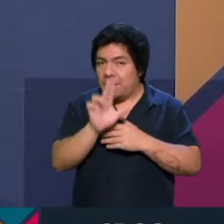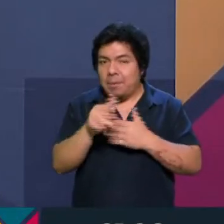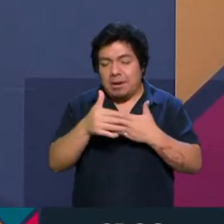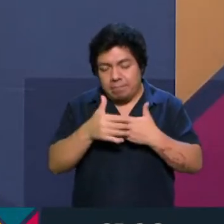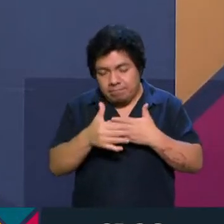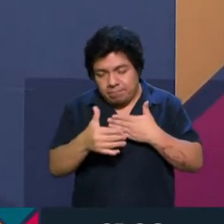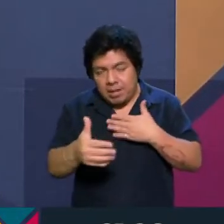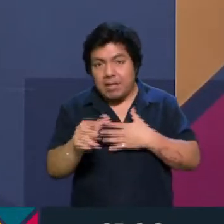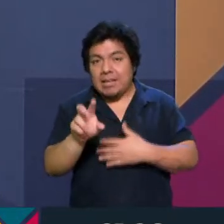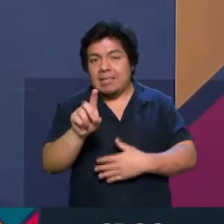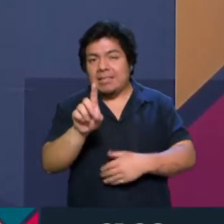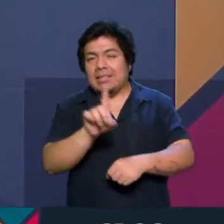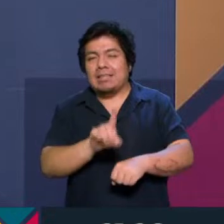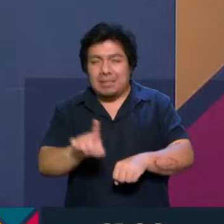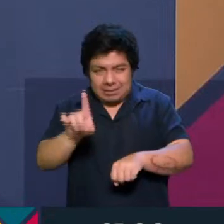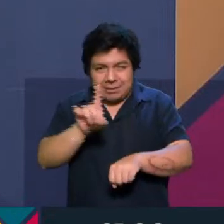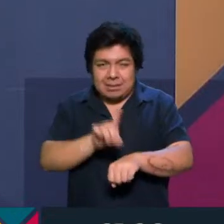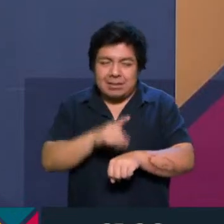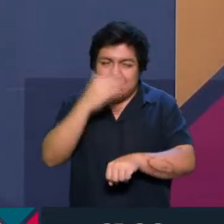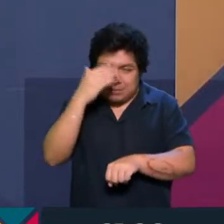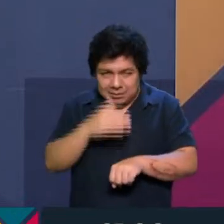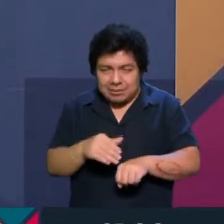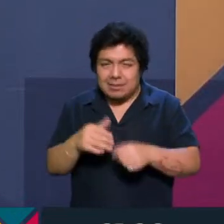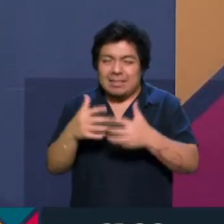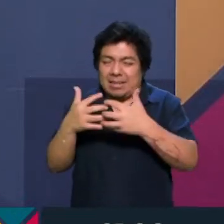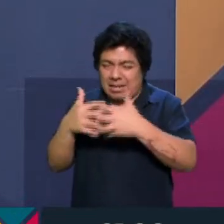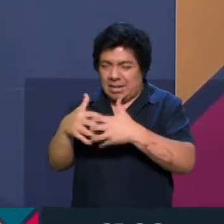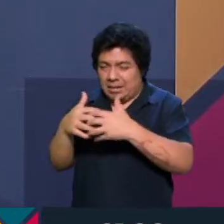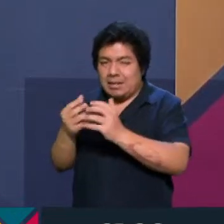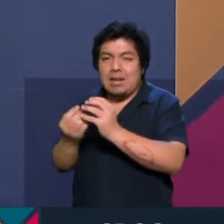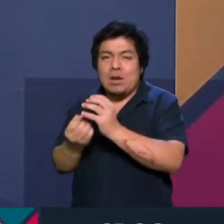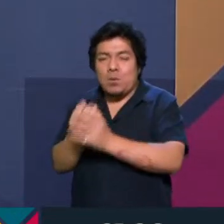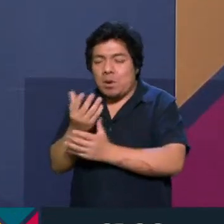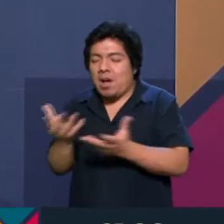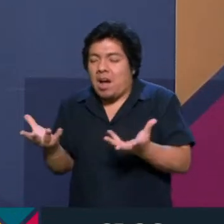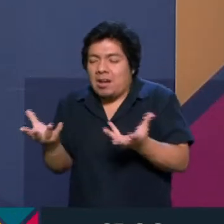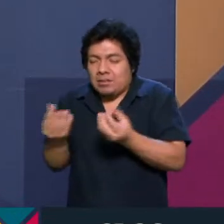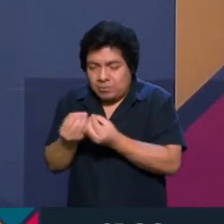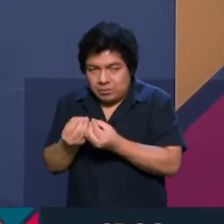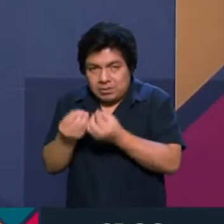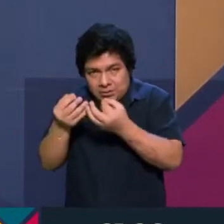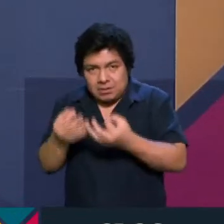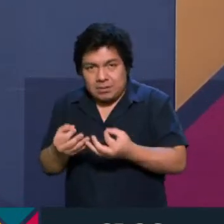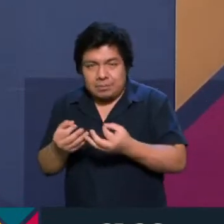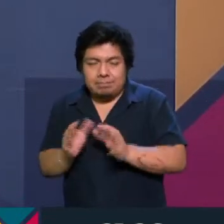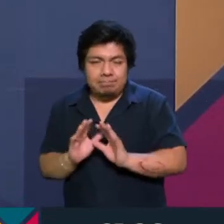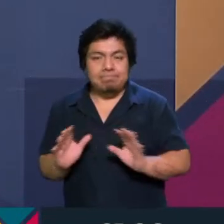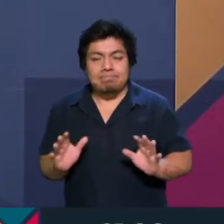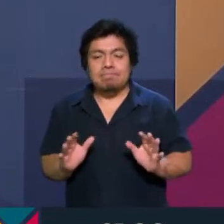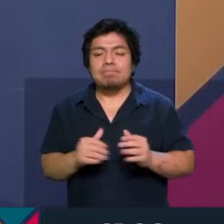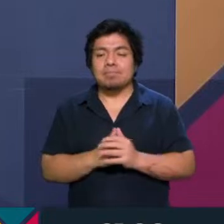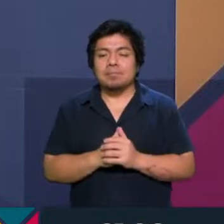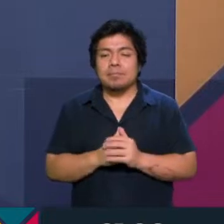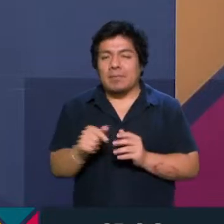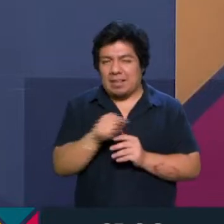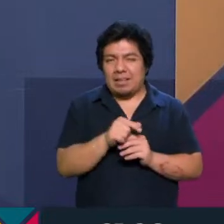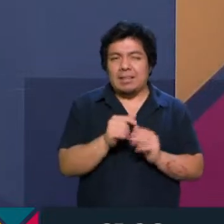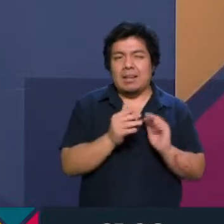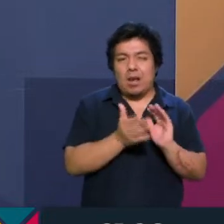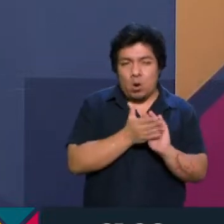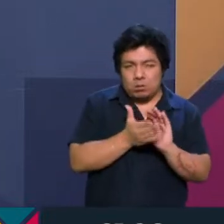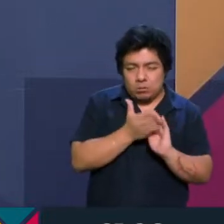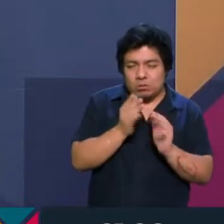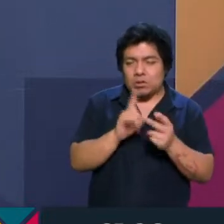tienen los 30 días para constituir esta empresa filial, que va a ser la que se va a dedicar a la construcción y